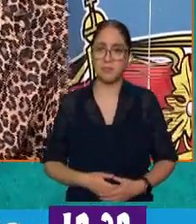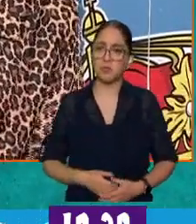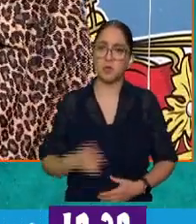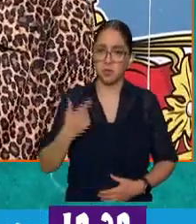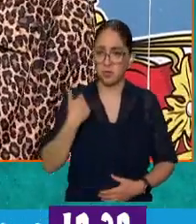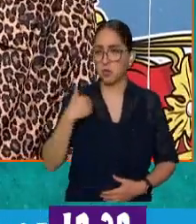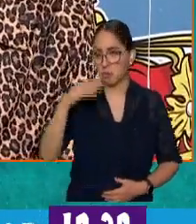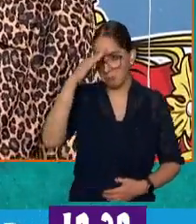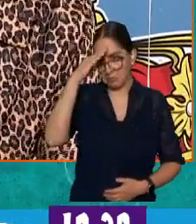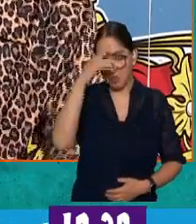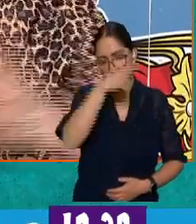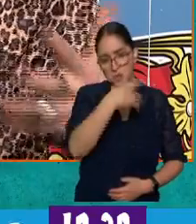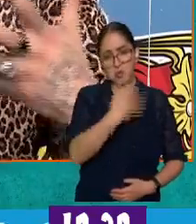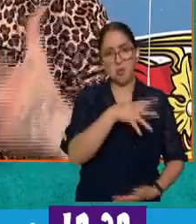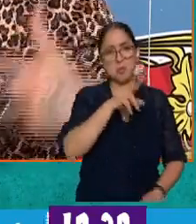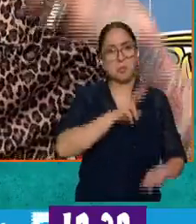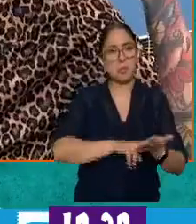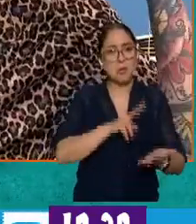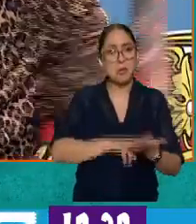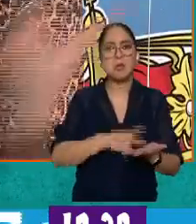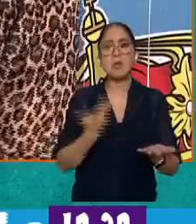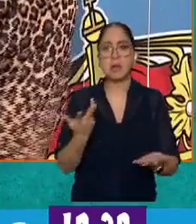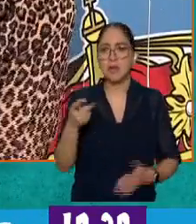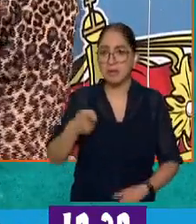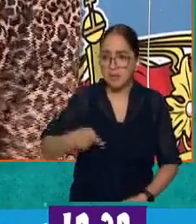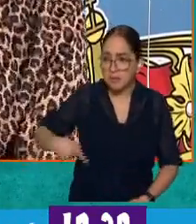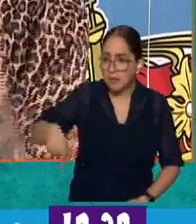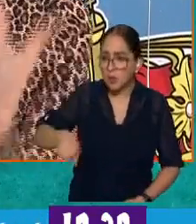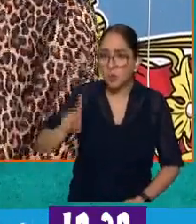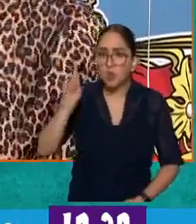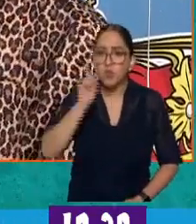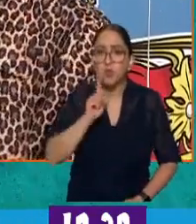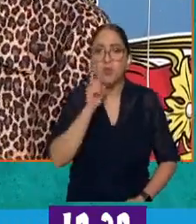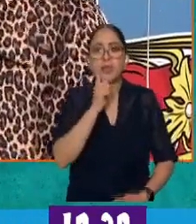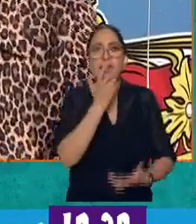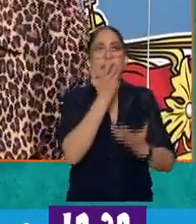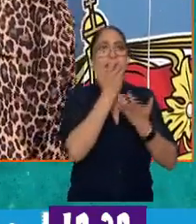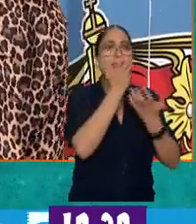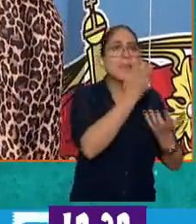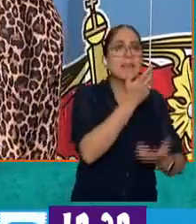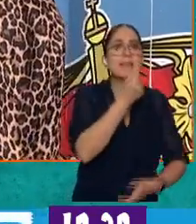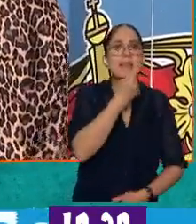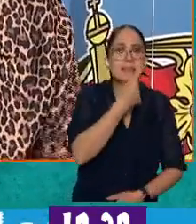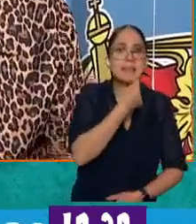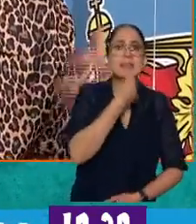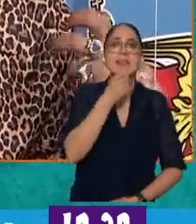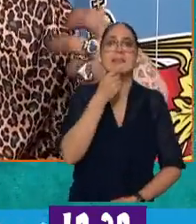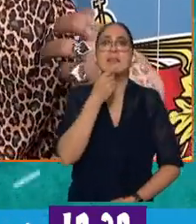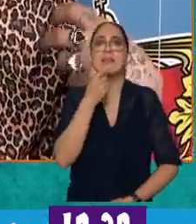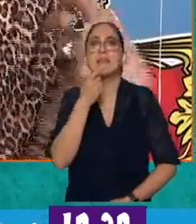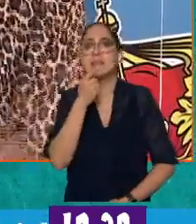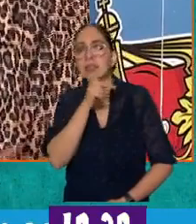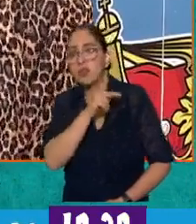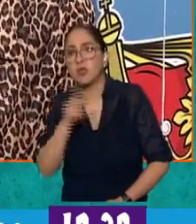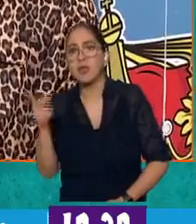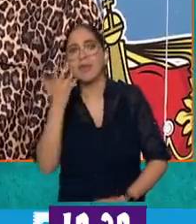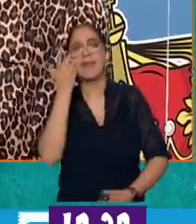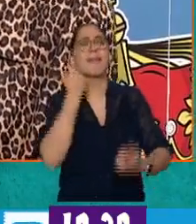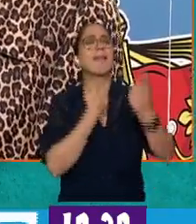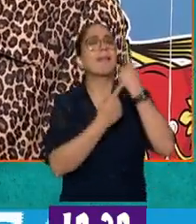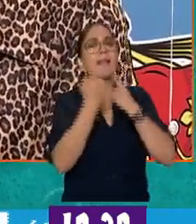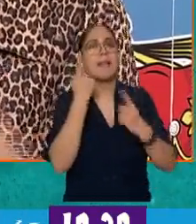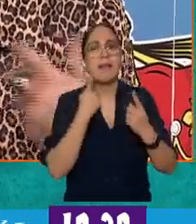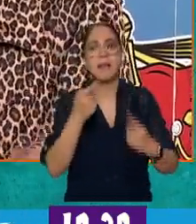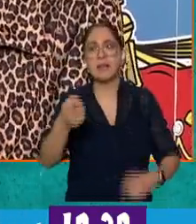superpoder. Era justo poner a gritar, a llorar a las niñas, a los niños. También poder